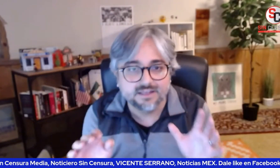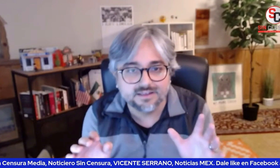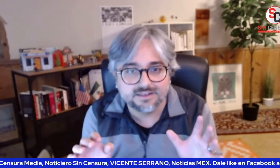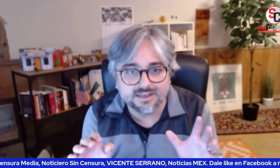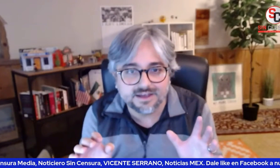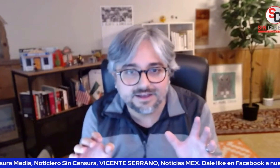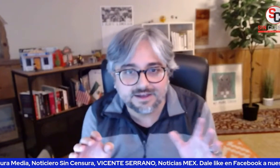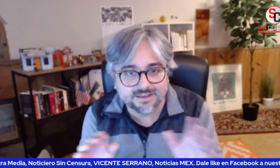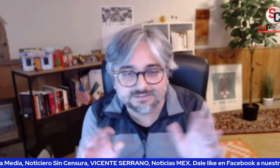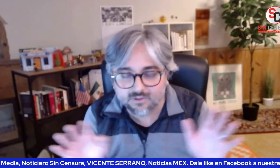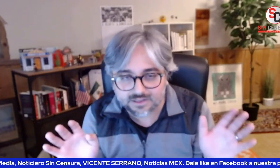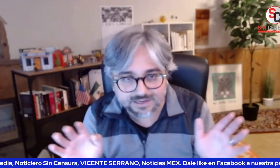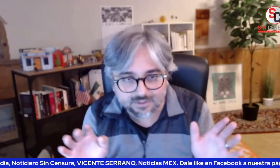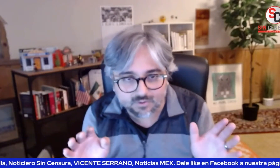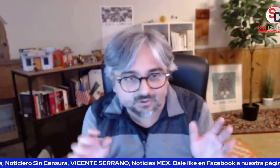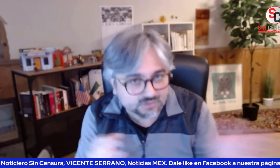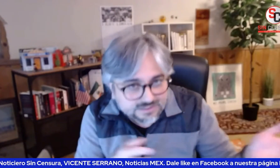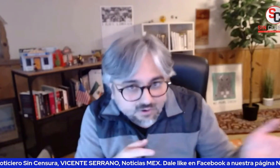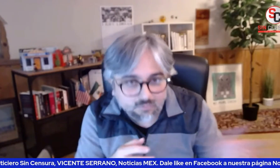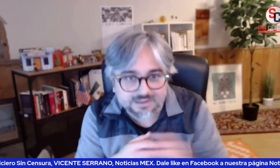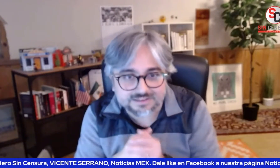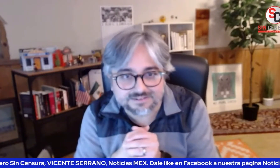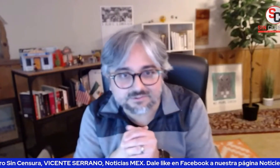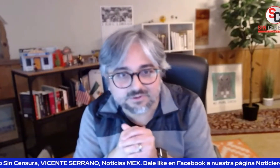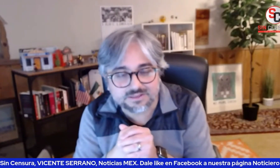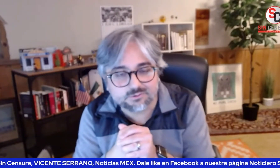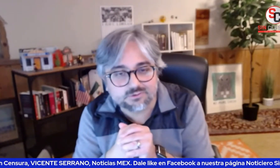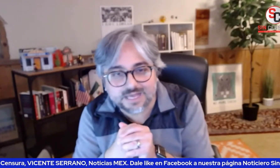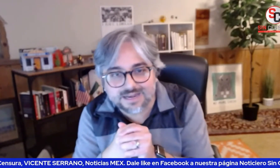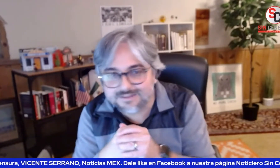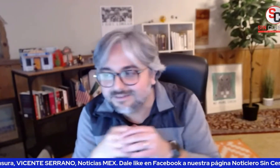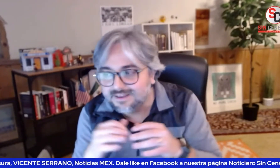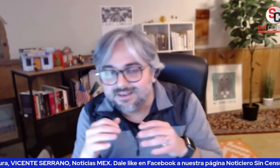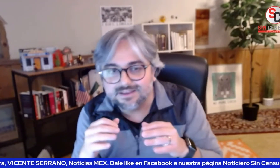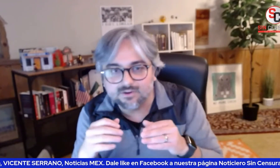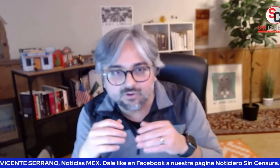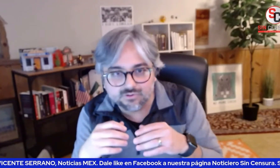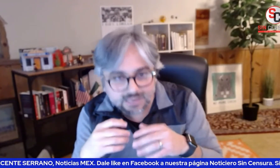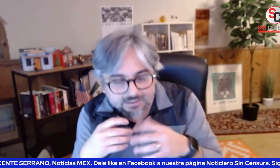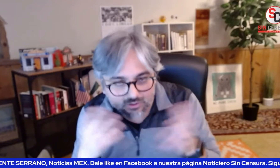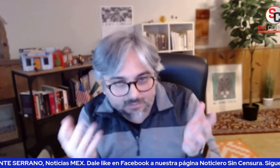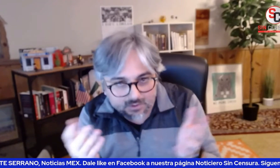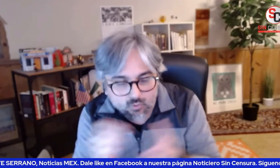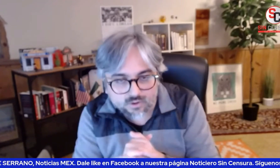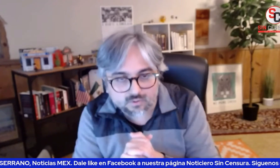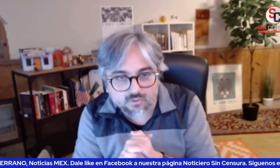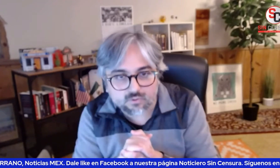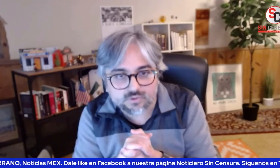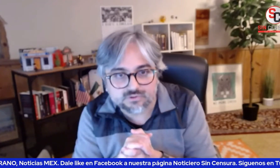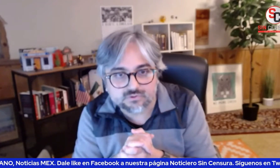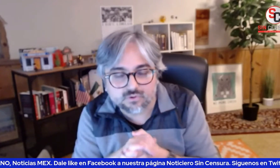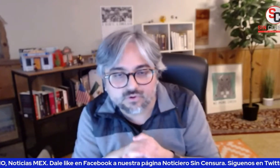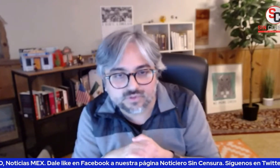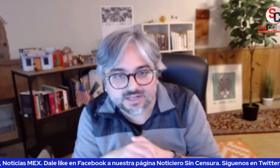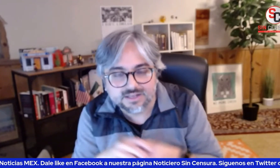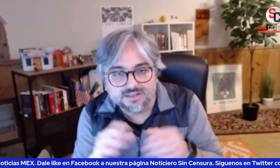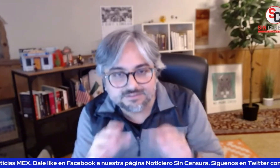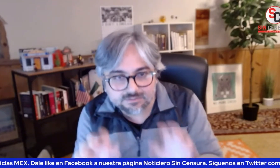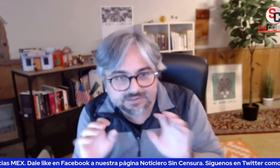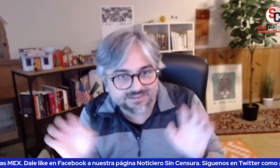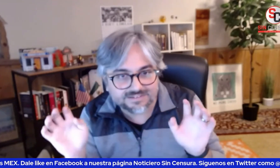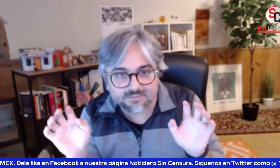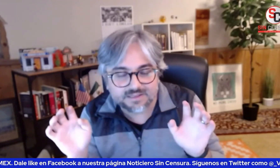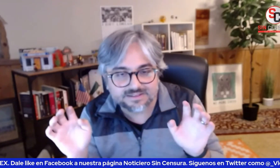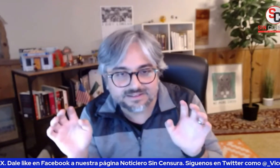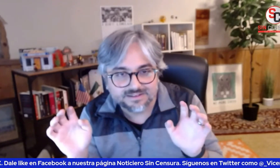significa que ya haya sido declarado inocente, como él dice en sus redes sociales, que no siga todavía un juicio en su contra,